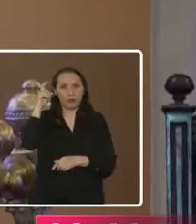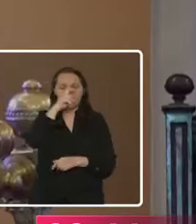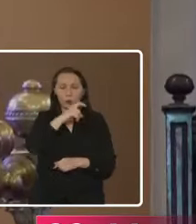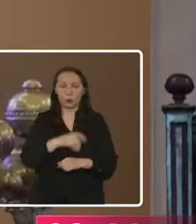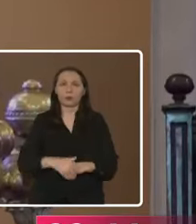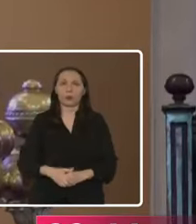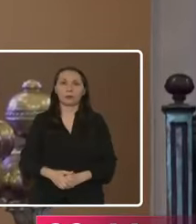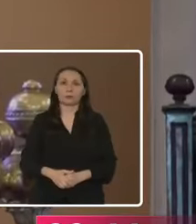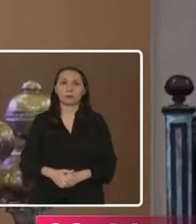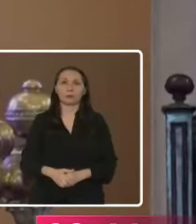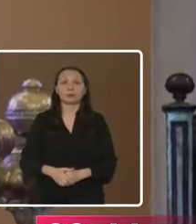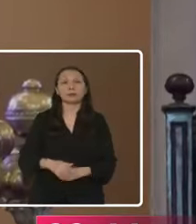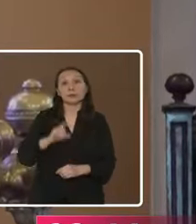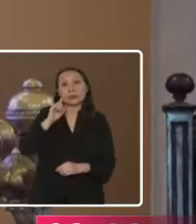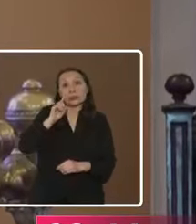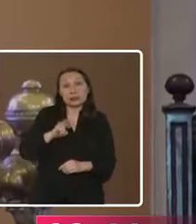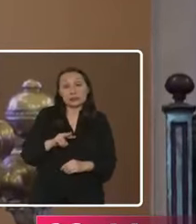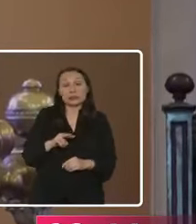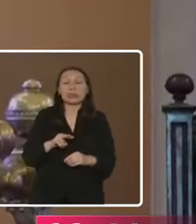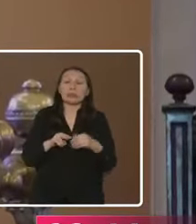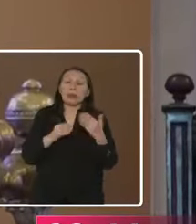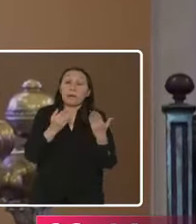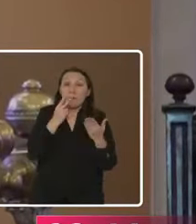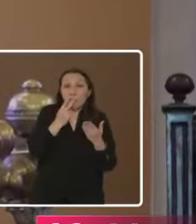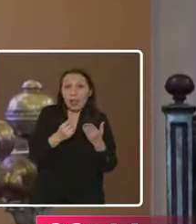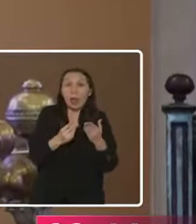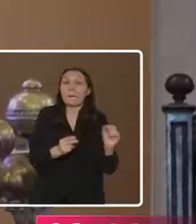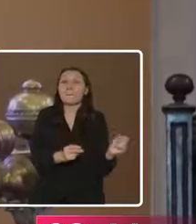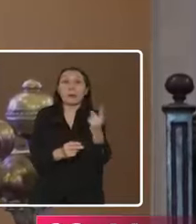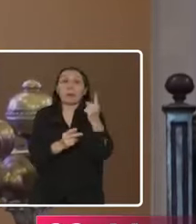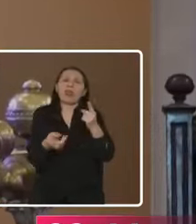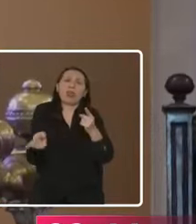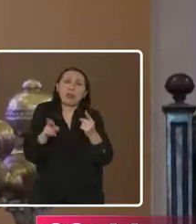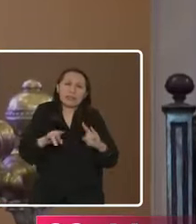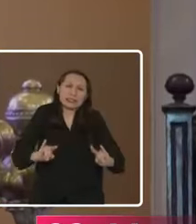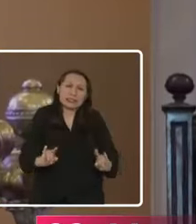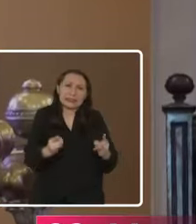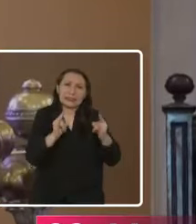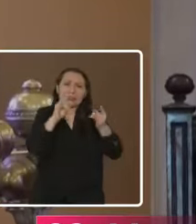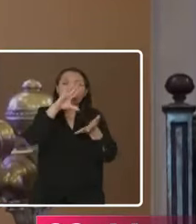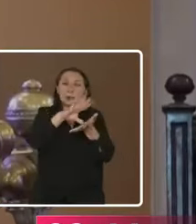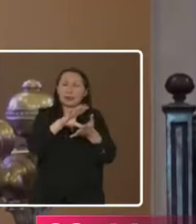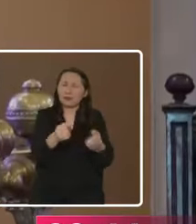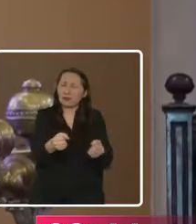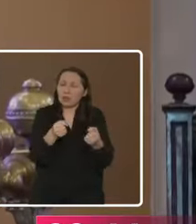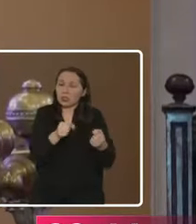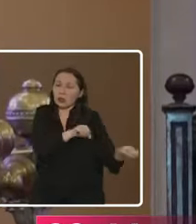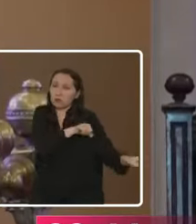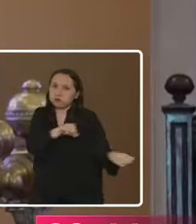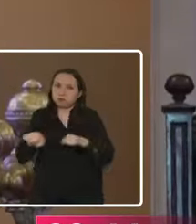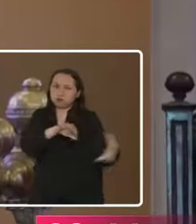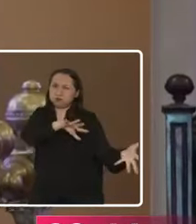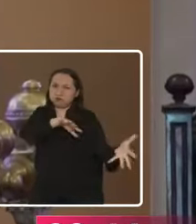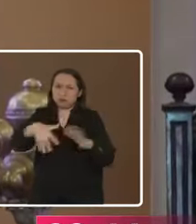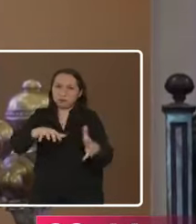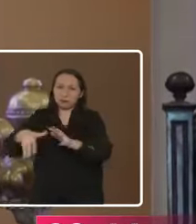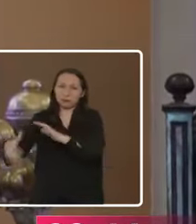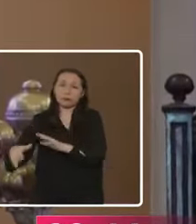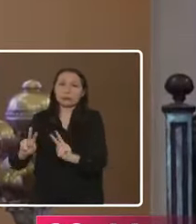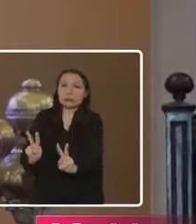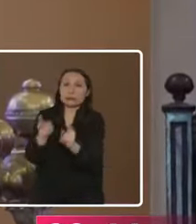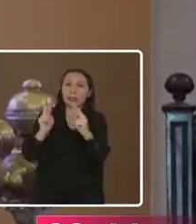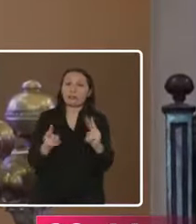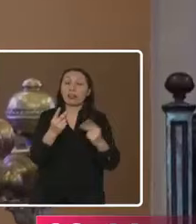dificultades. Si en el primero hubo que reconstruir el país de un devastador terremoto,